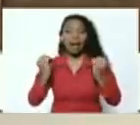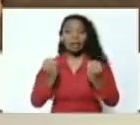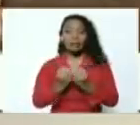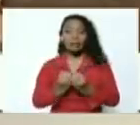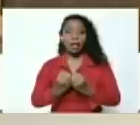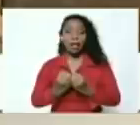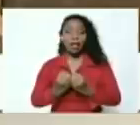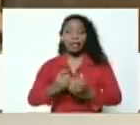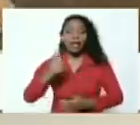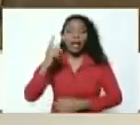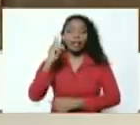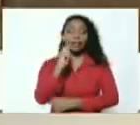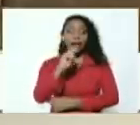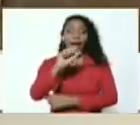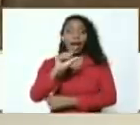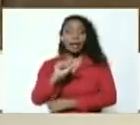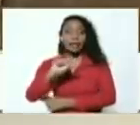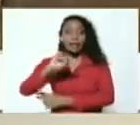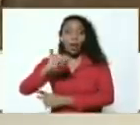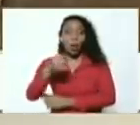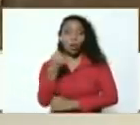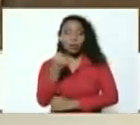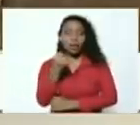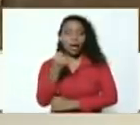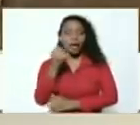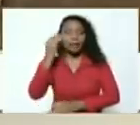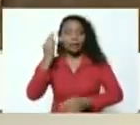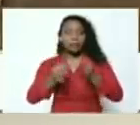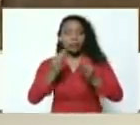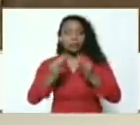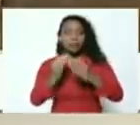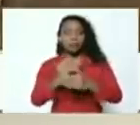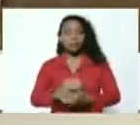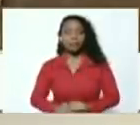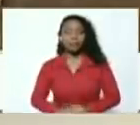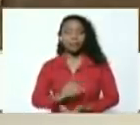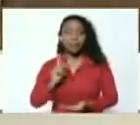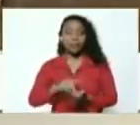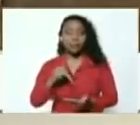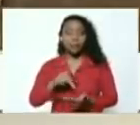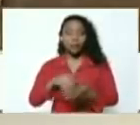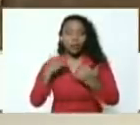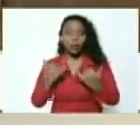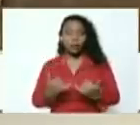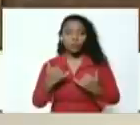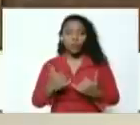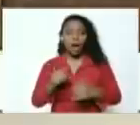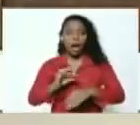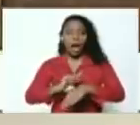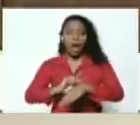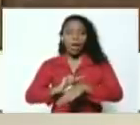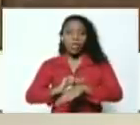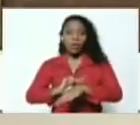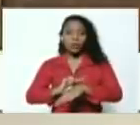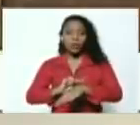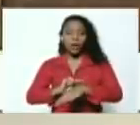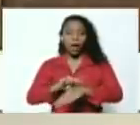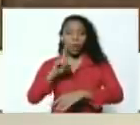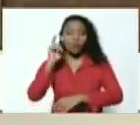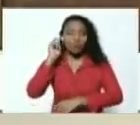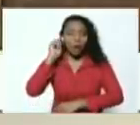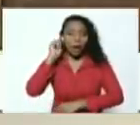del Tribunal Supremo de Justicia presente. A la doctora